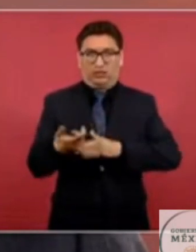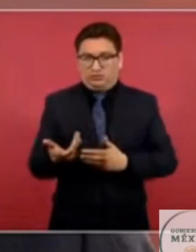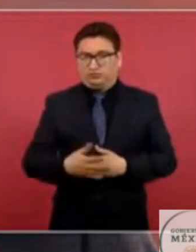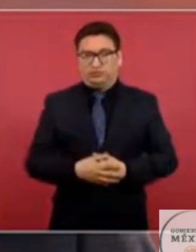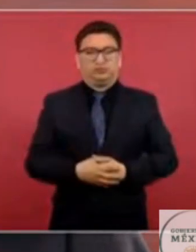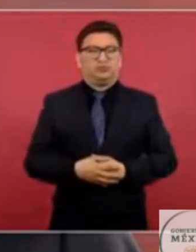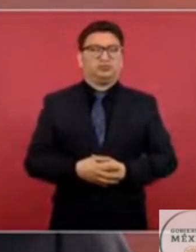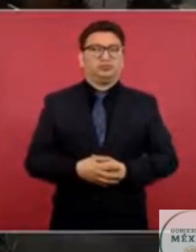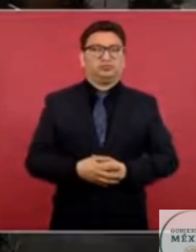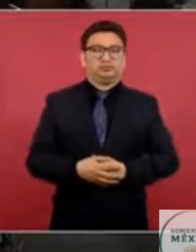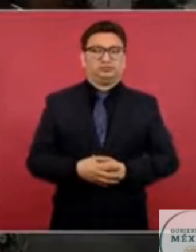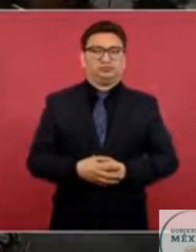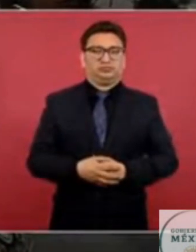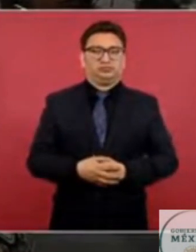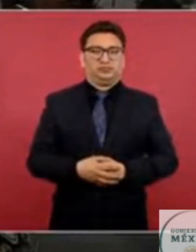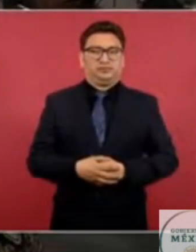Hace